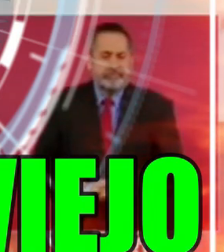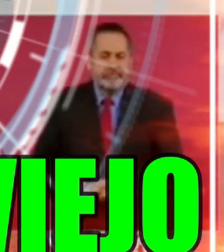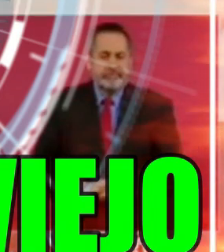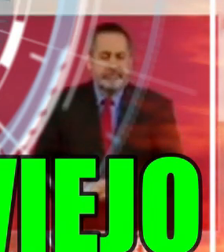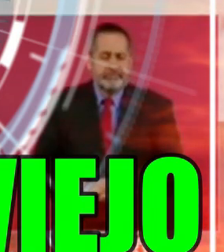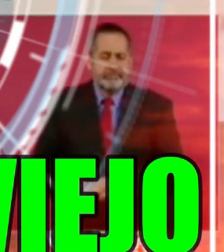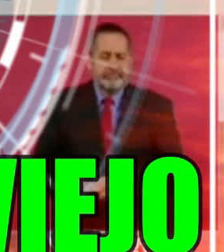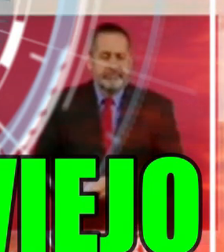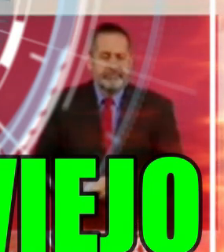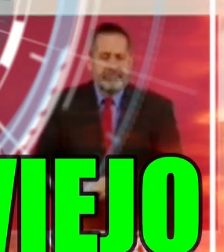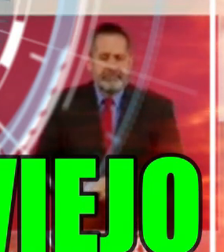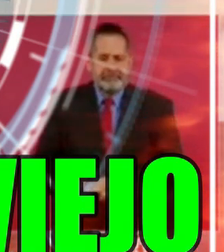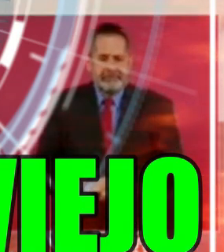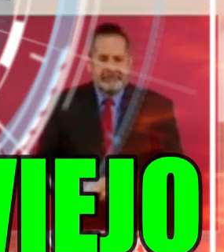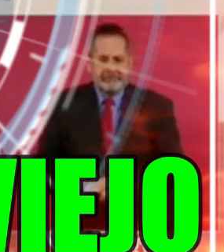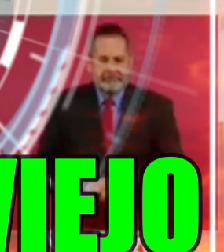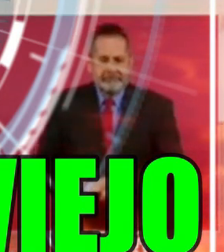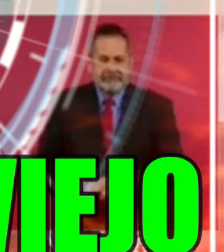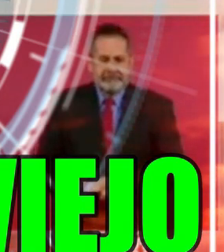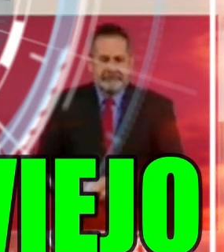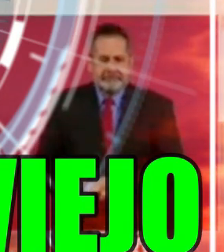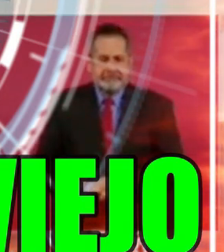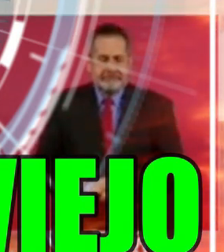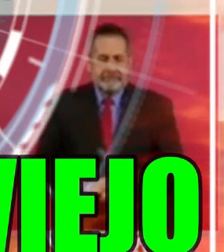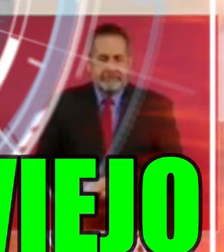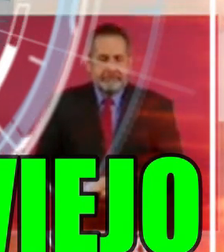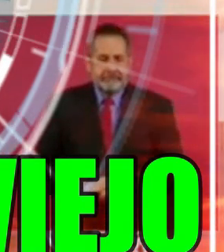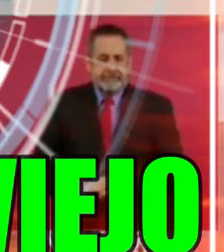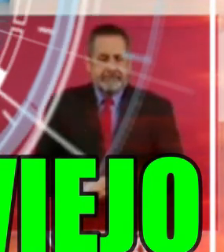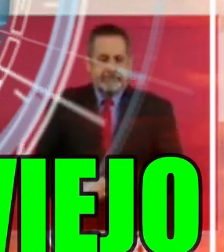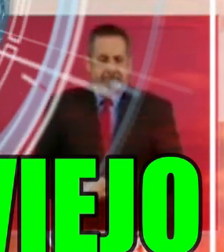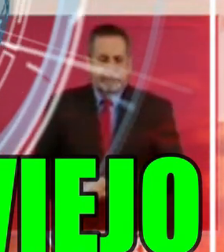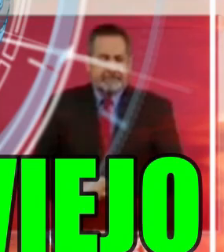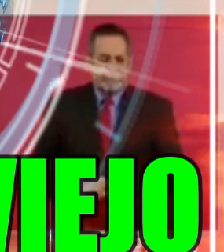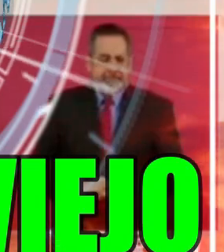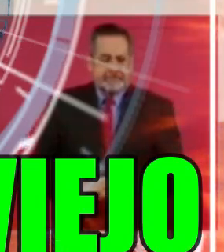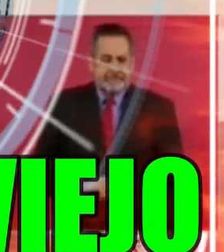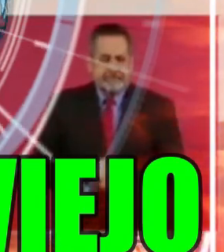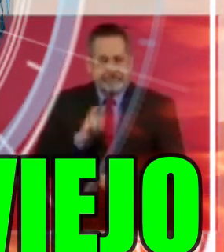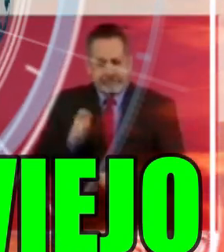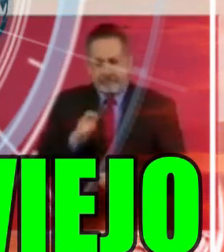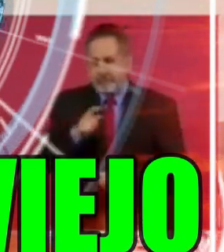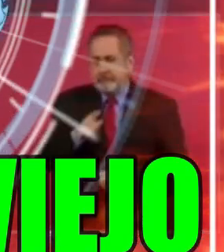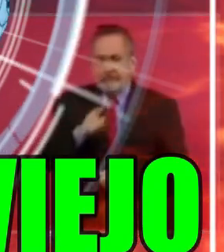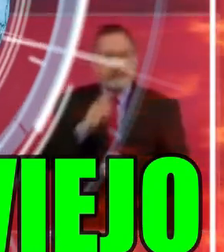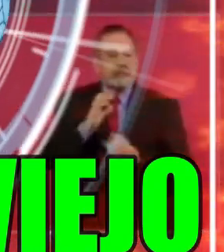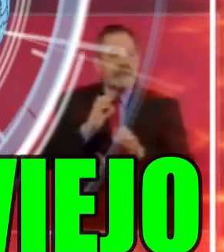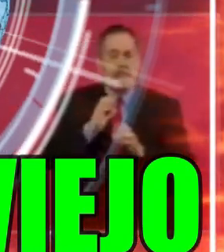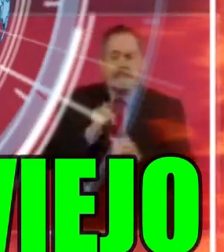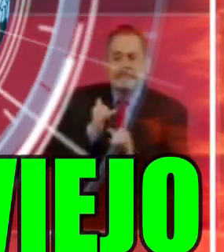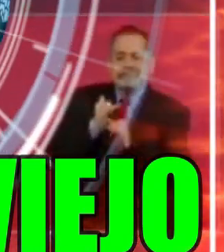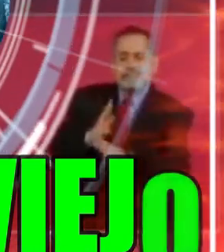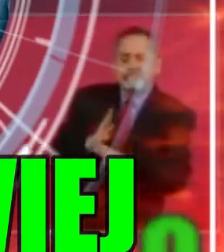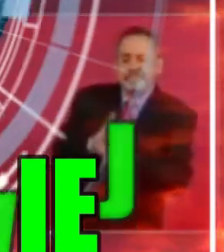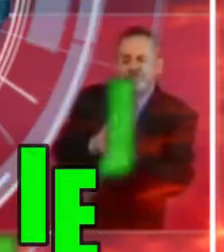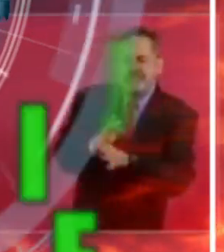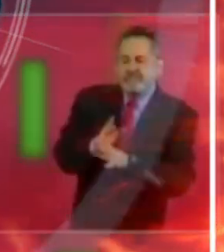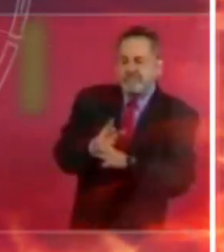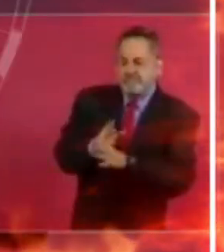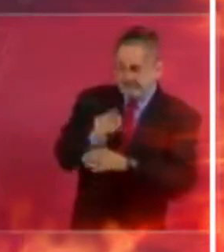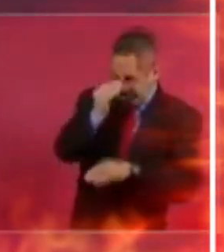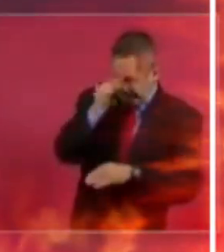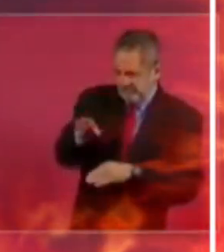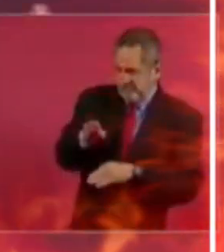de estas paleras, Pro López, llegó y le preguntó que qué pensaba de lo que estaba ocurriendo allá en Argentina, las protestas, las